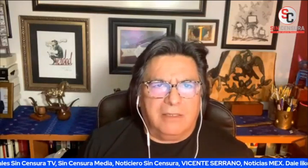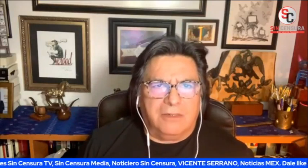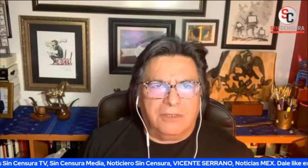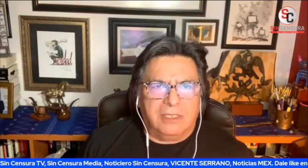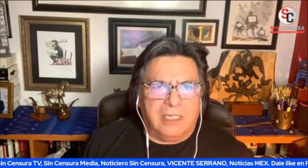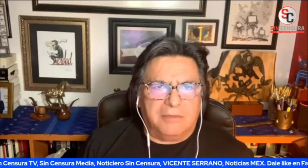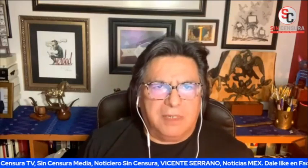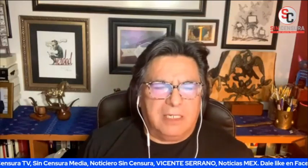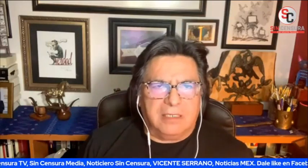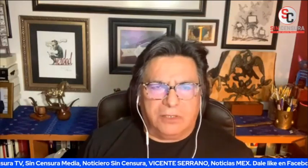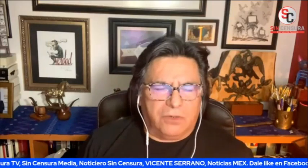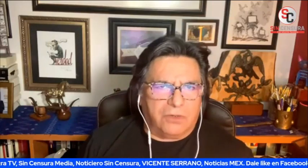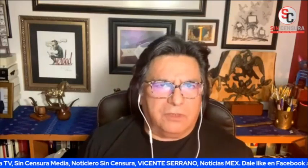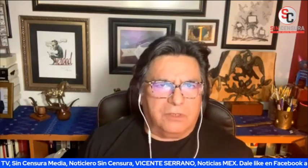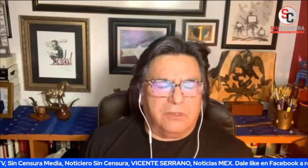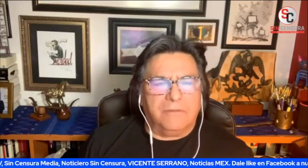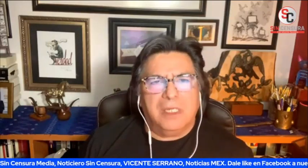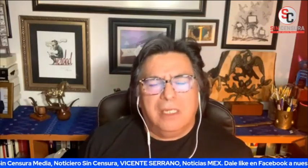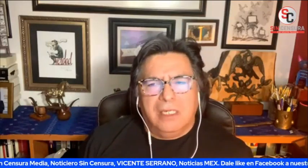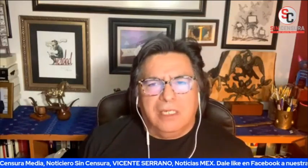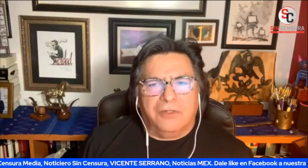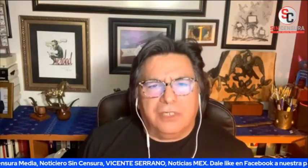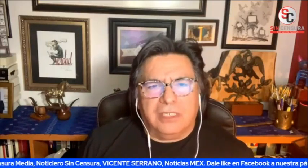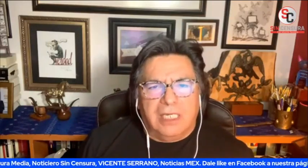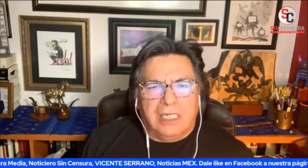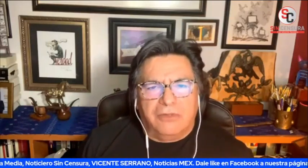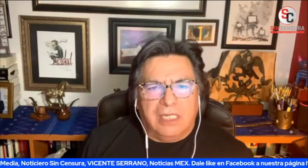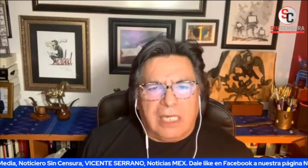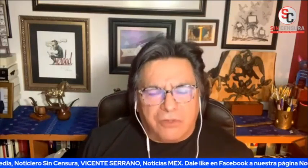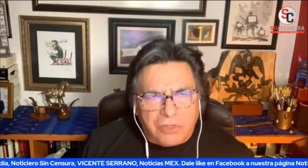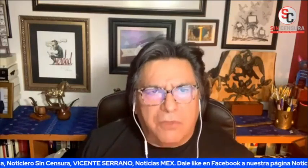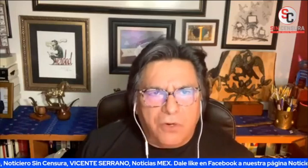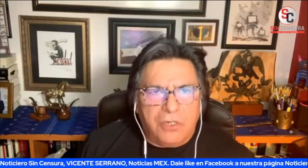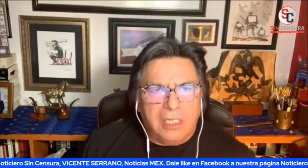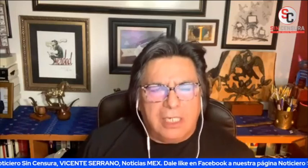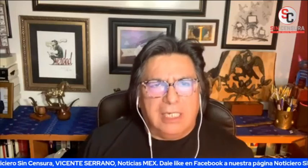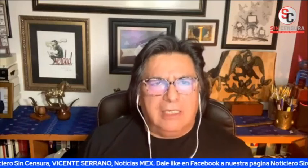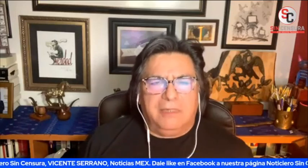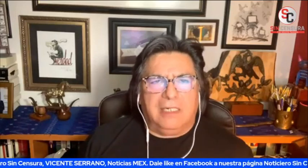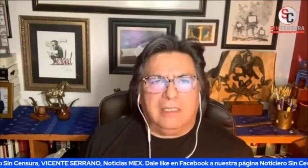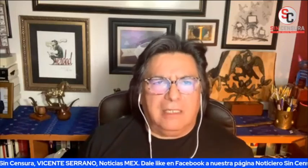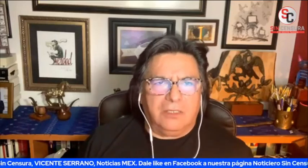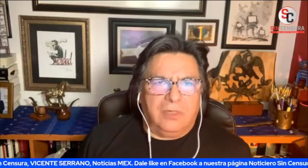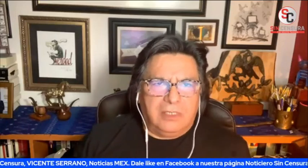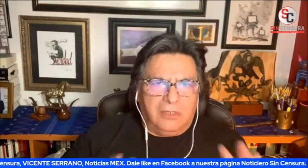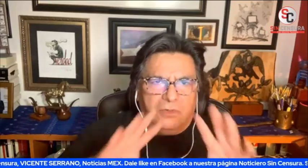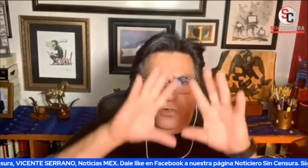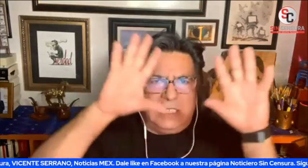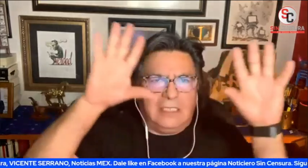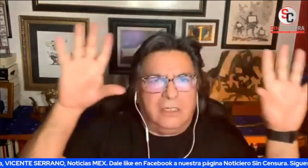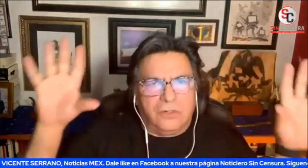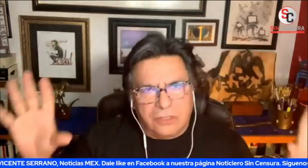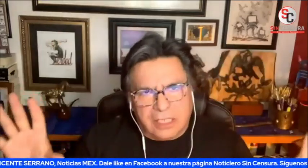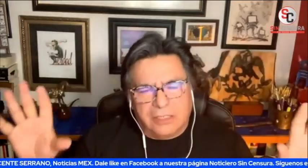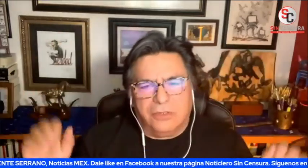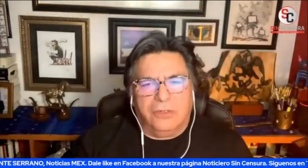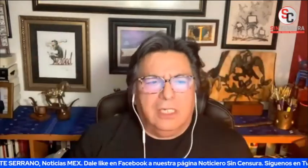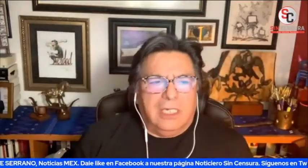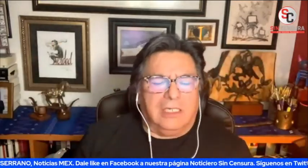con malandros y expriistas corruptos, ¿no? Entonces, a donde voy es para que te des cuenta de lo que es